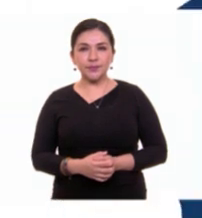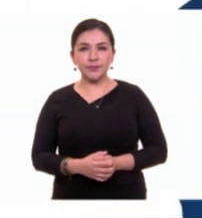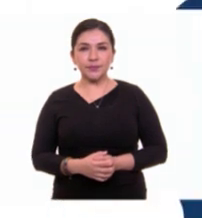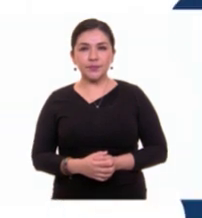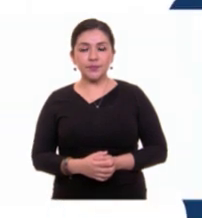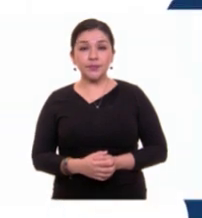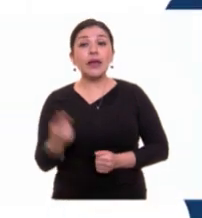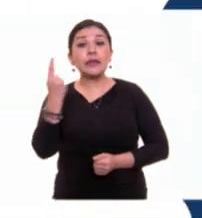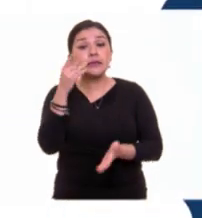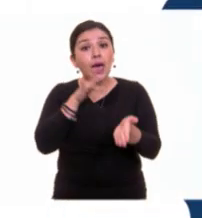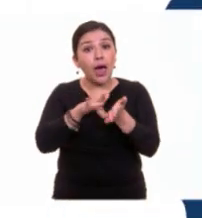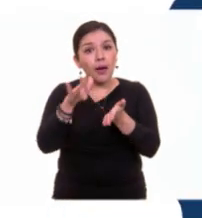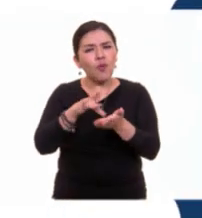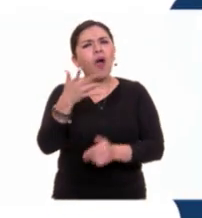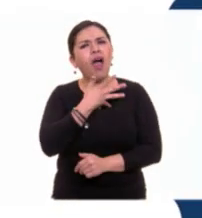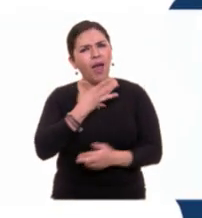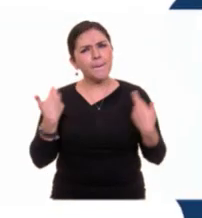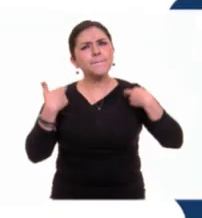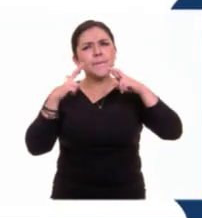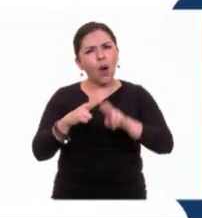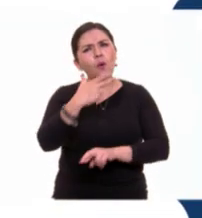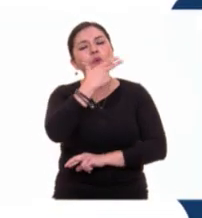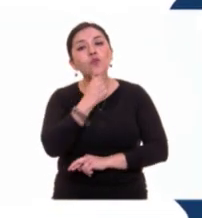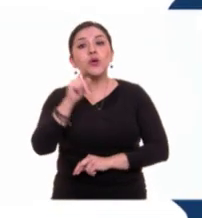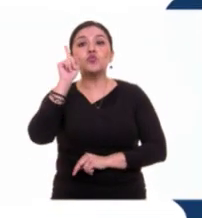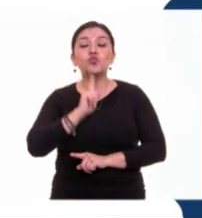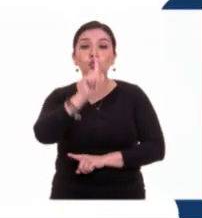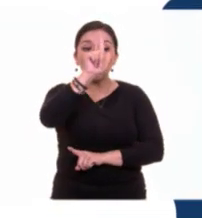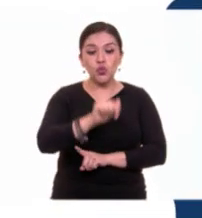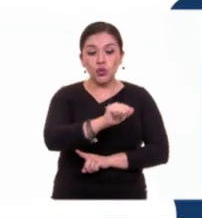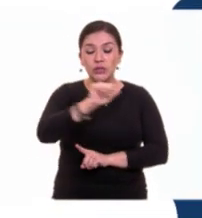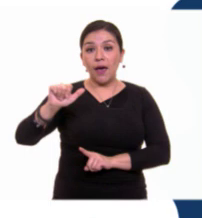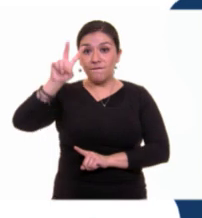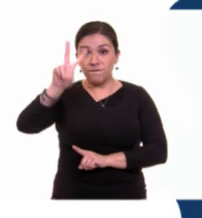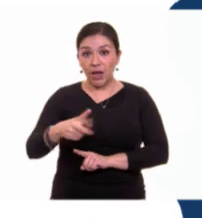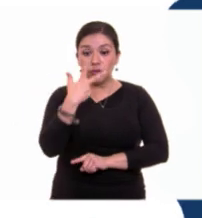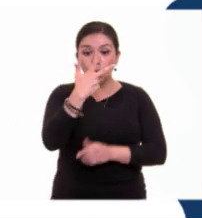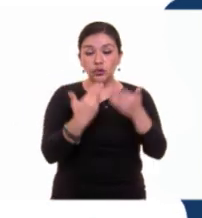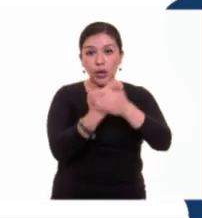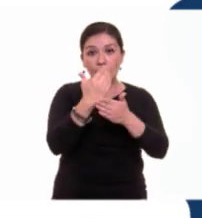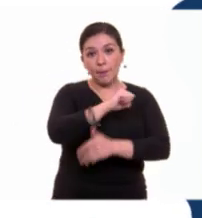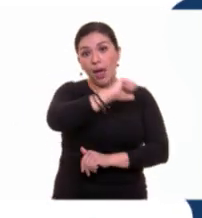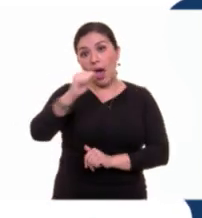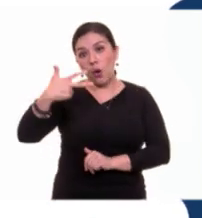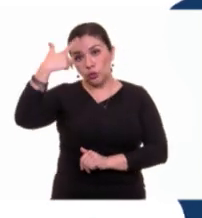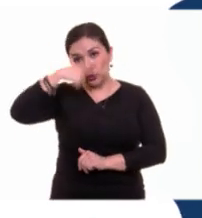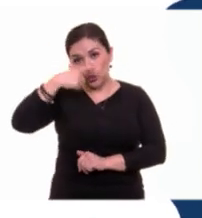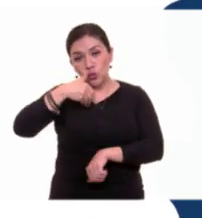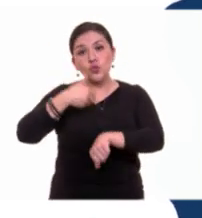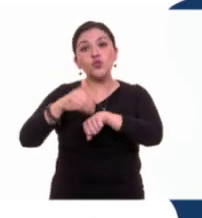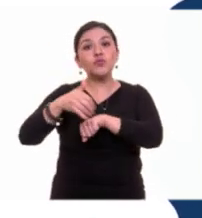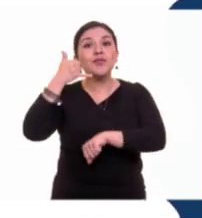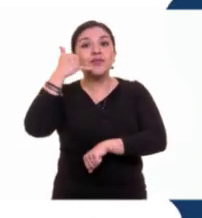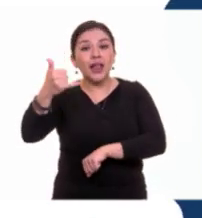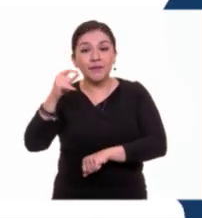Para apoyo pedagógico, hay maestras y maestros de lunes a viernes de 8 a 20 horas en el teléfono